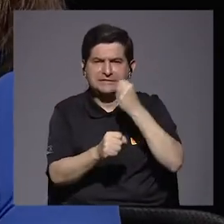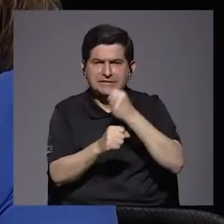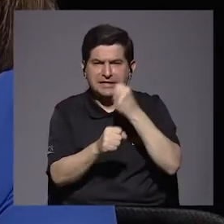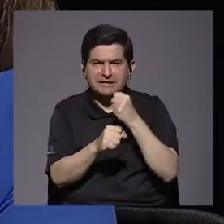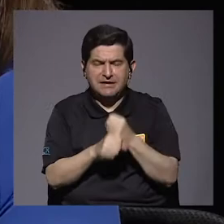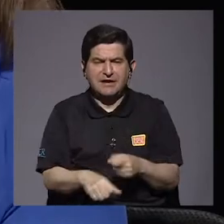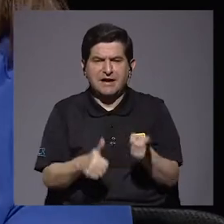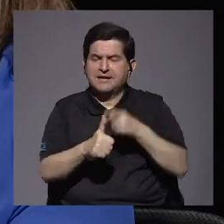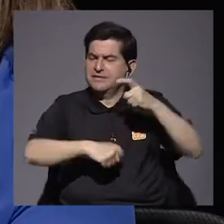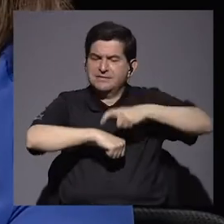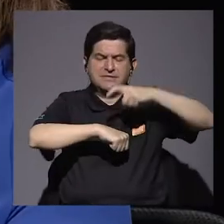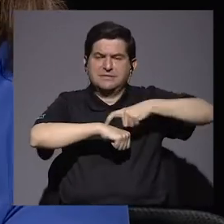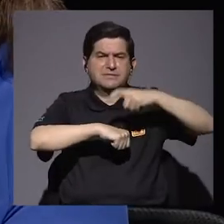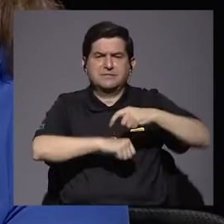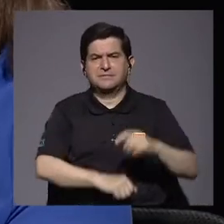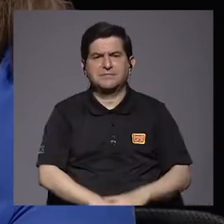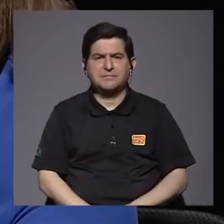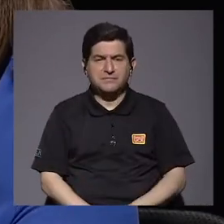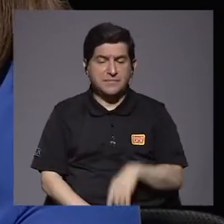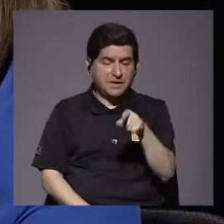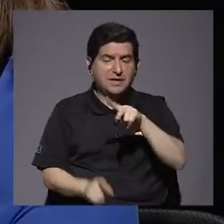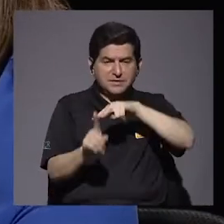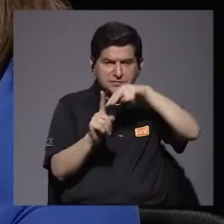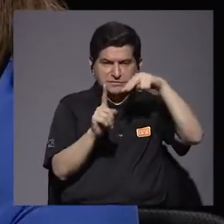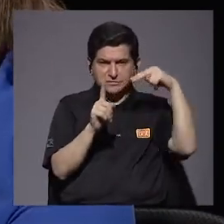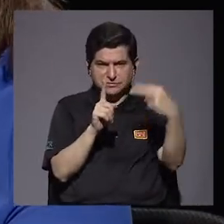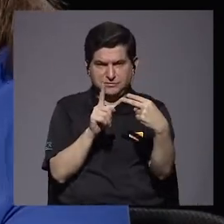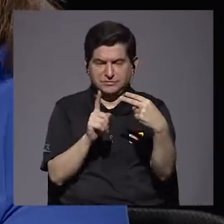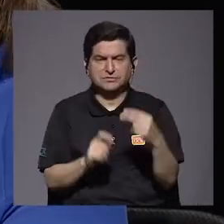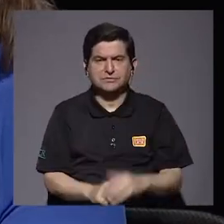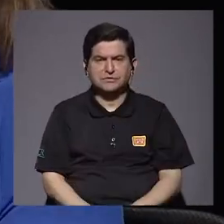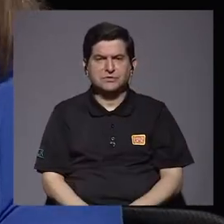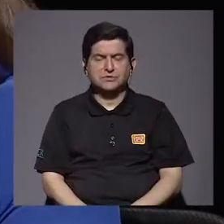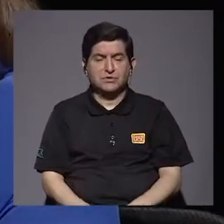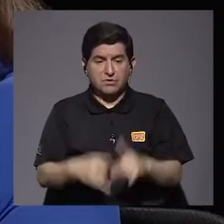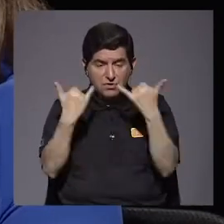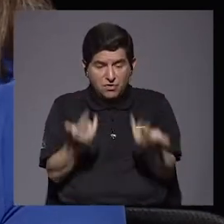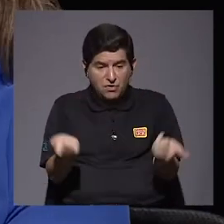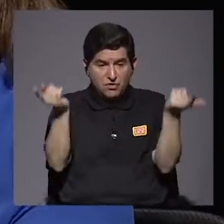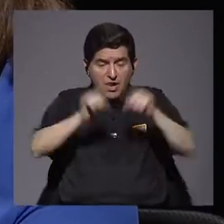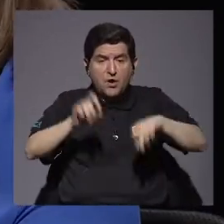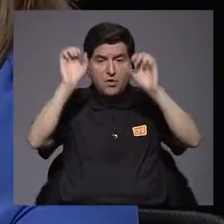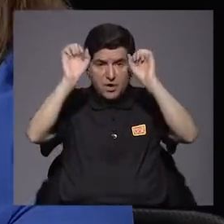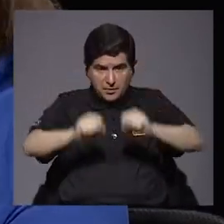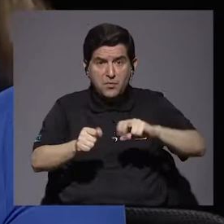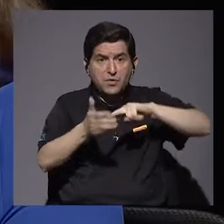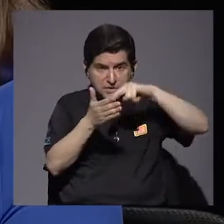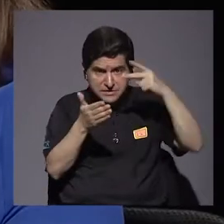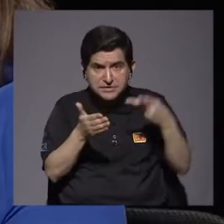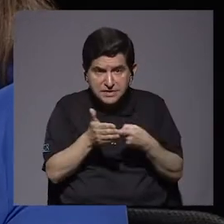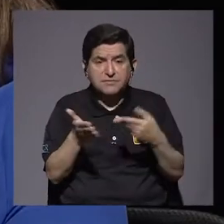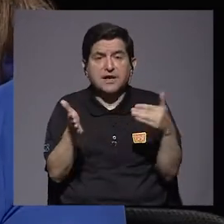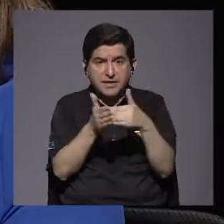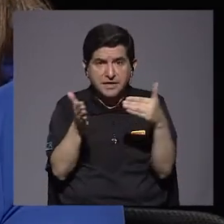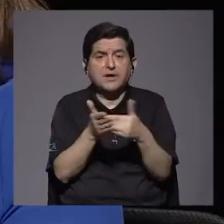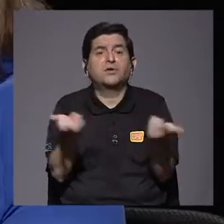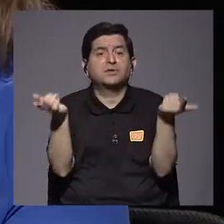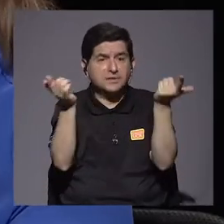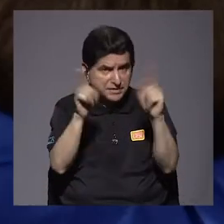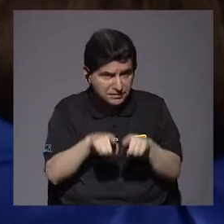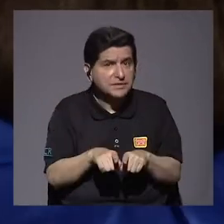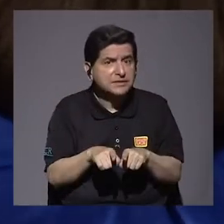trabajarlas a priori, hay que trabajarlas con esa visión de que esto que estamos pasando puede volver a